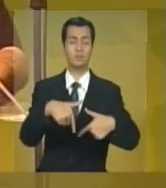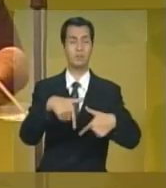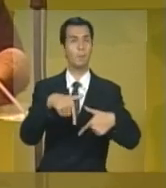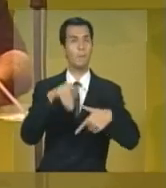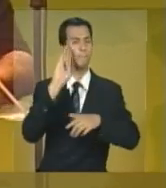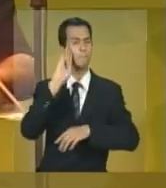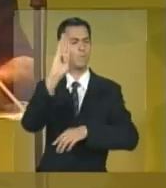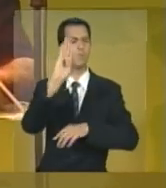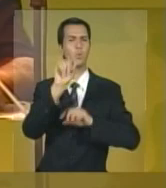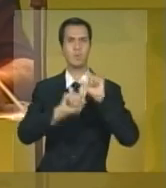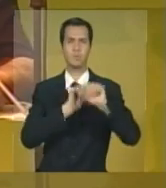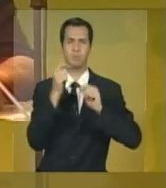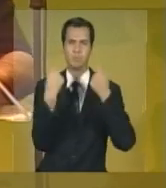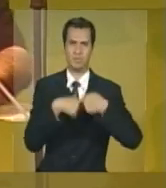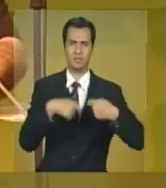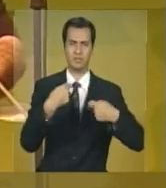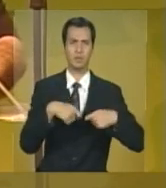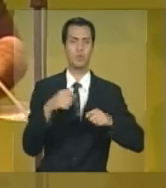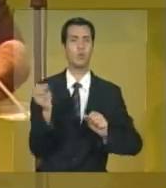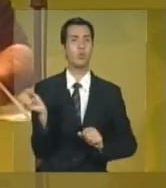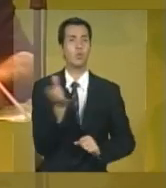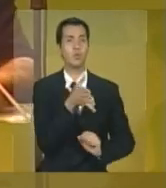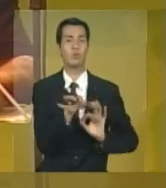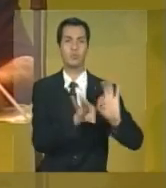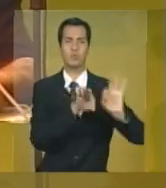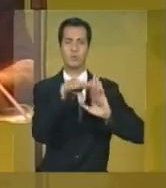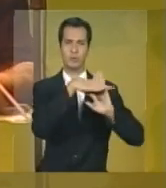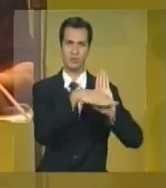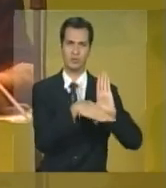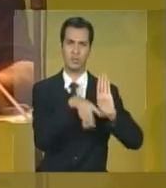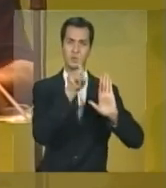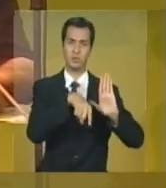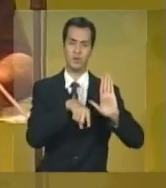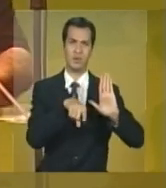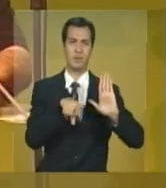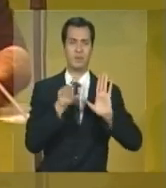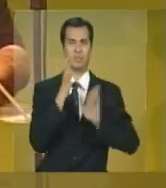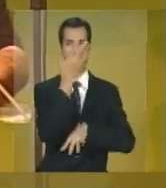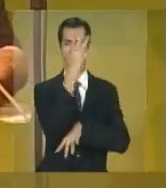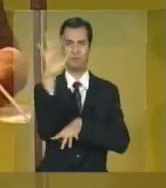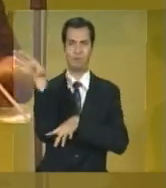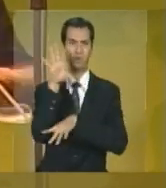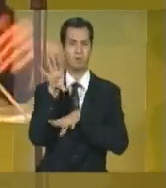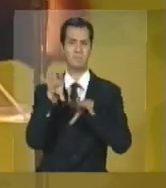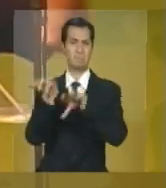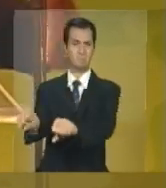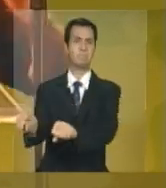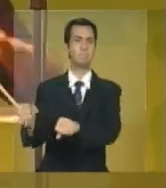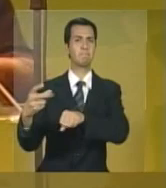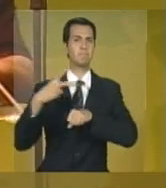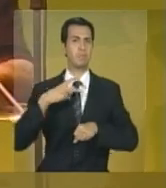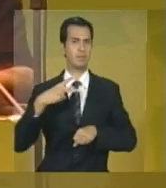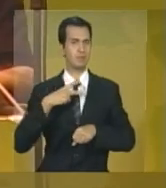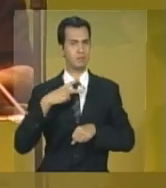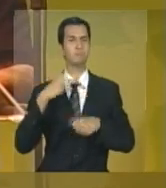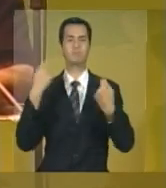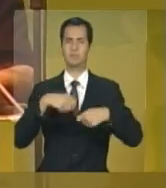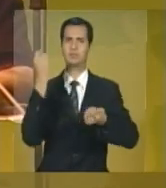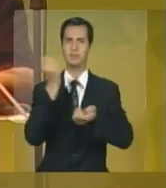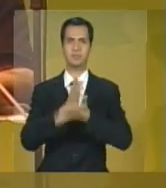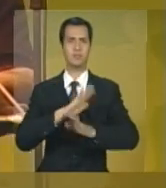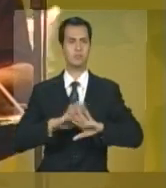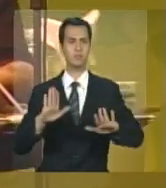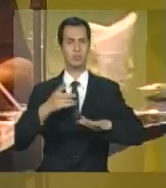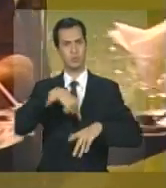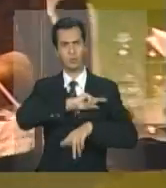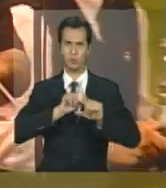grande, derrotar un nuevo proyecto de privatización y mercantilización de la naturaleza que se va a dar a través de